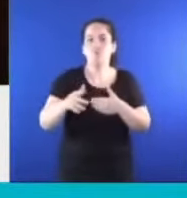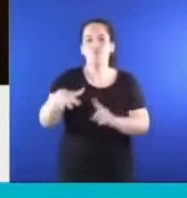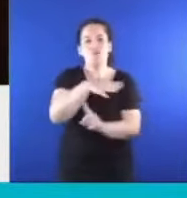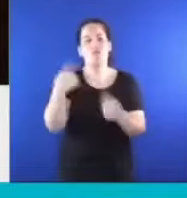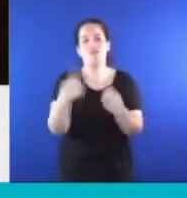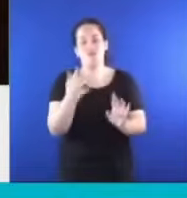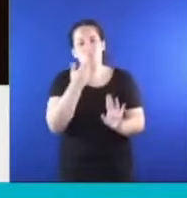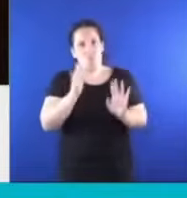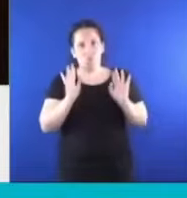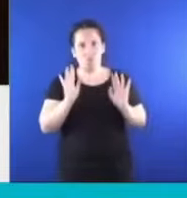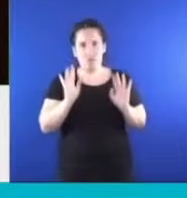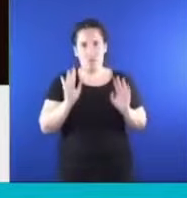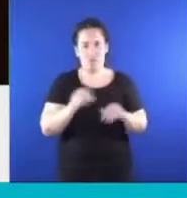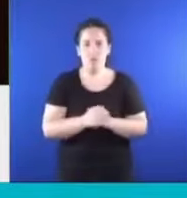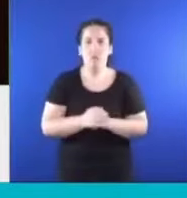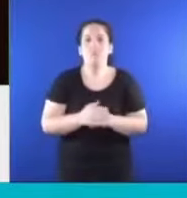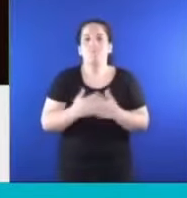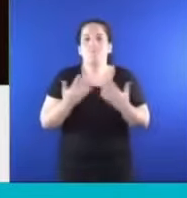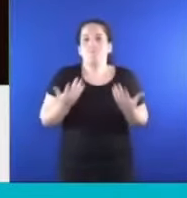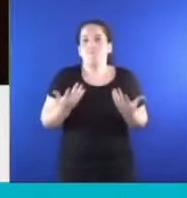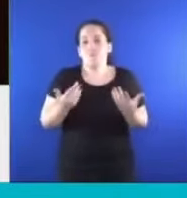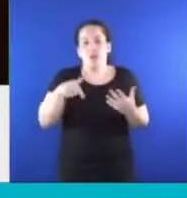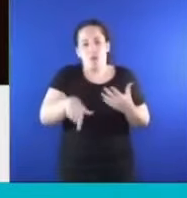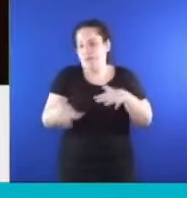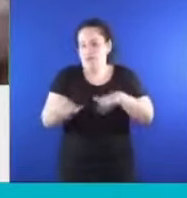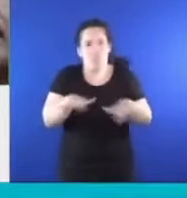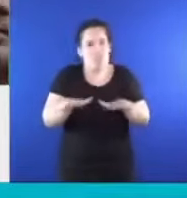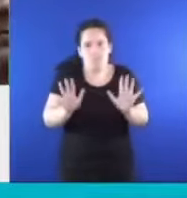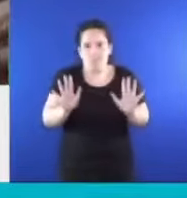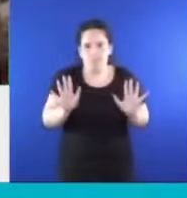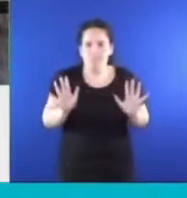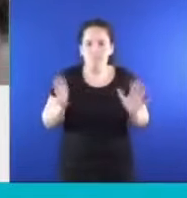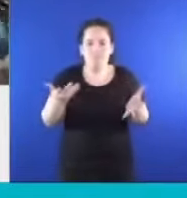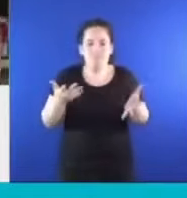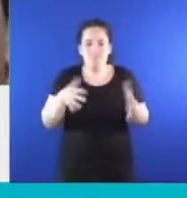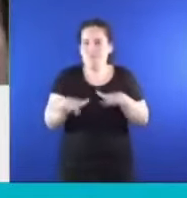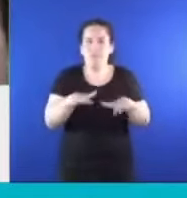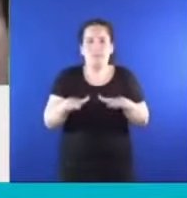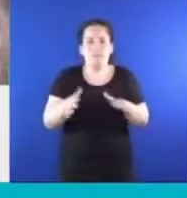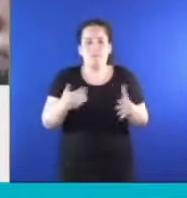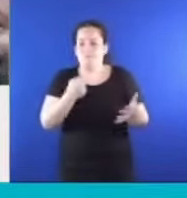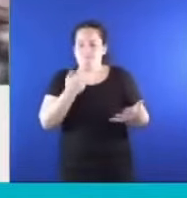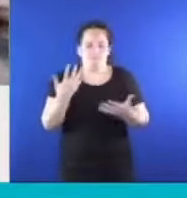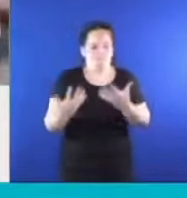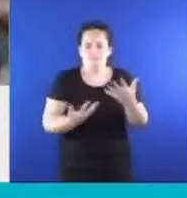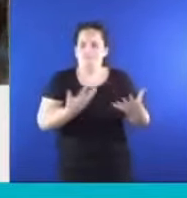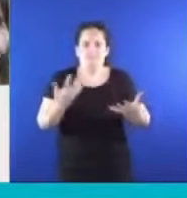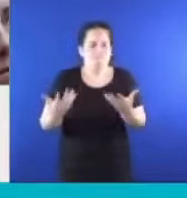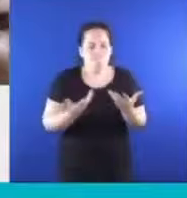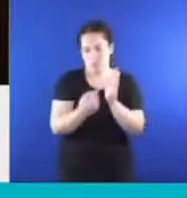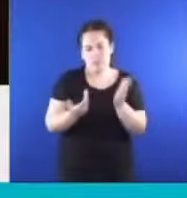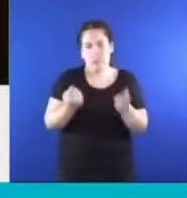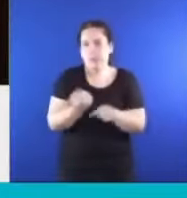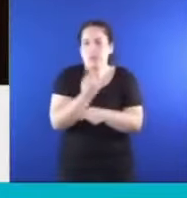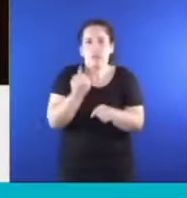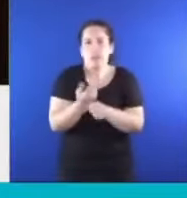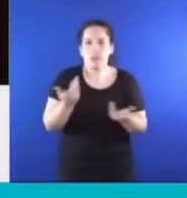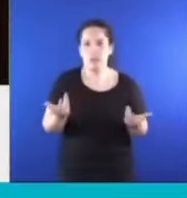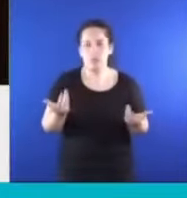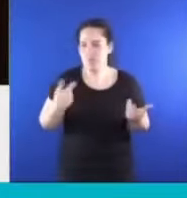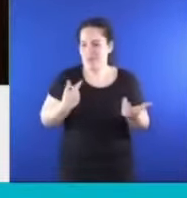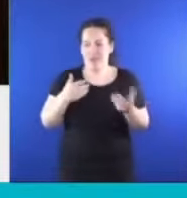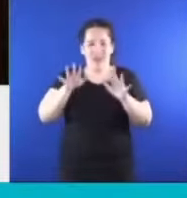completamente diferente al que atravesamos. Estamos pasando por una circunstancia muy incierta y sombría. El